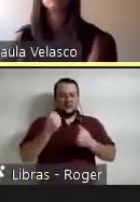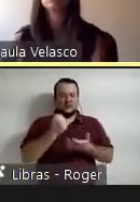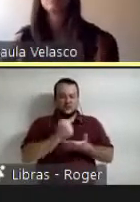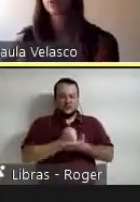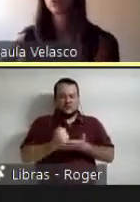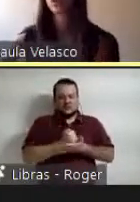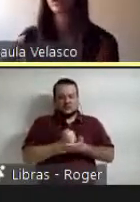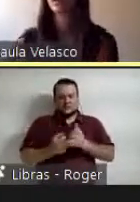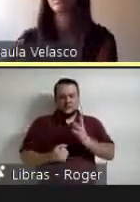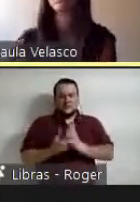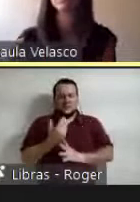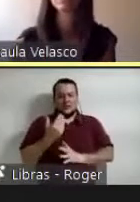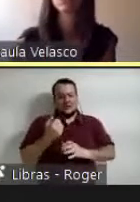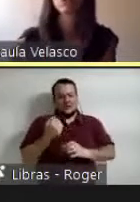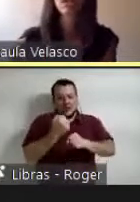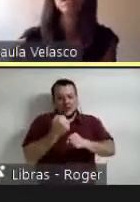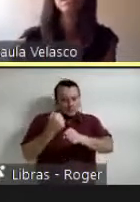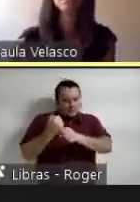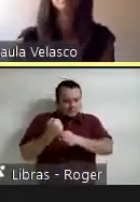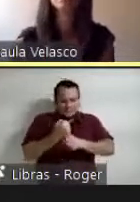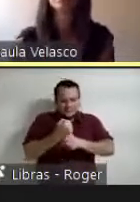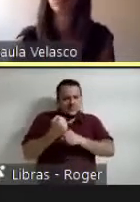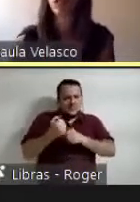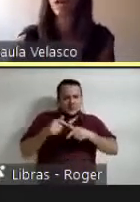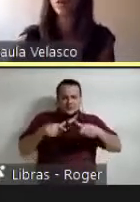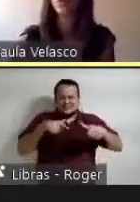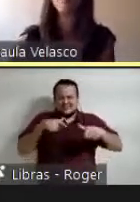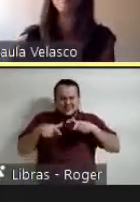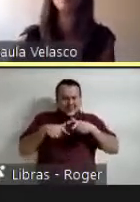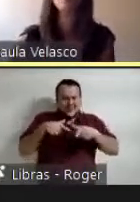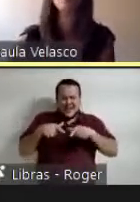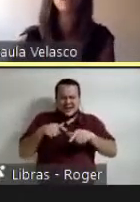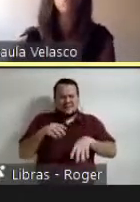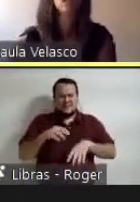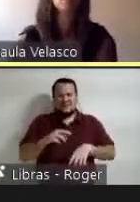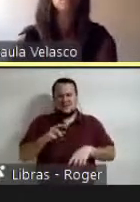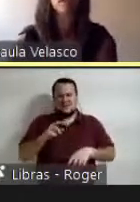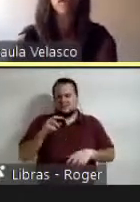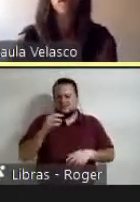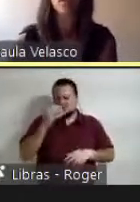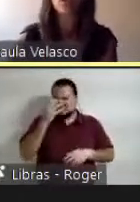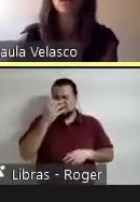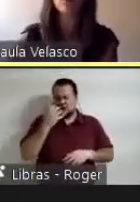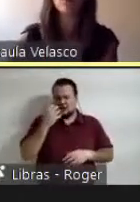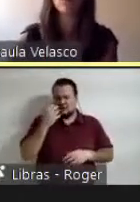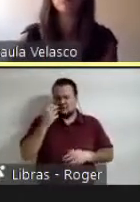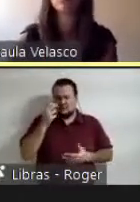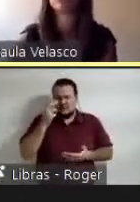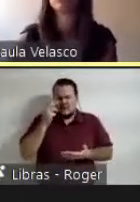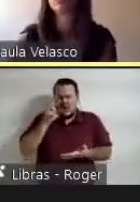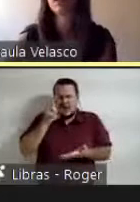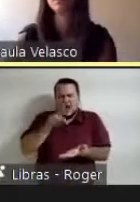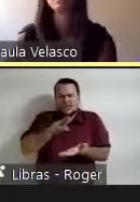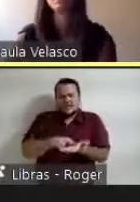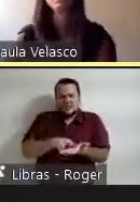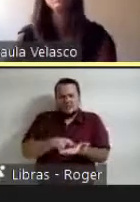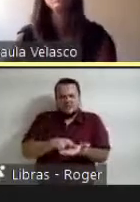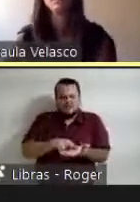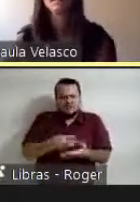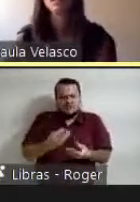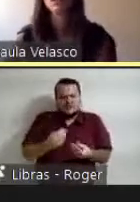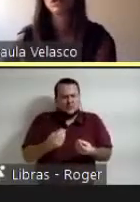su trabajo era un trabajo racional y altamente regulado propio de la escuela en que se había educado la conde usar